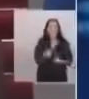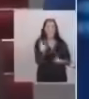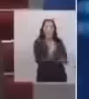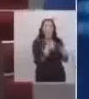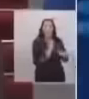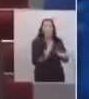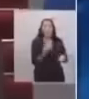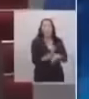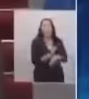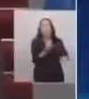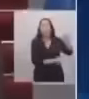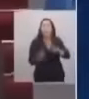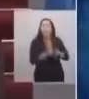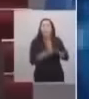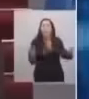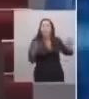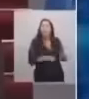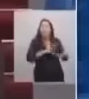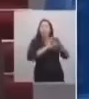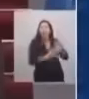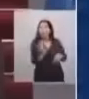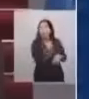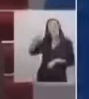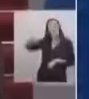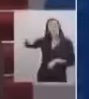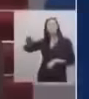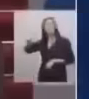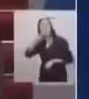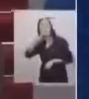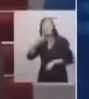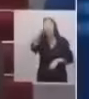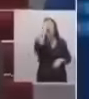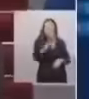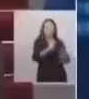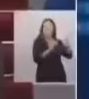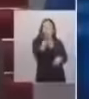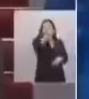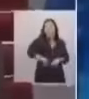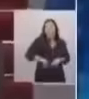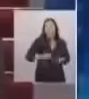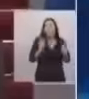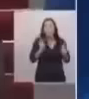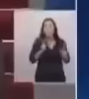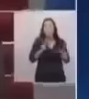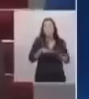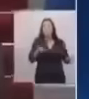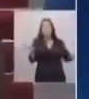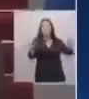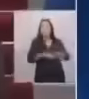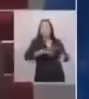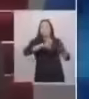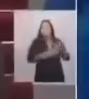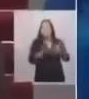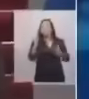es lo que él dijo s yo solo repito lo que él dijo que los precios se acomoden a la realidad entonces hoy el